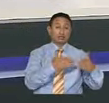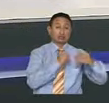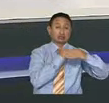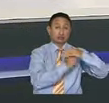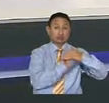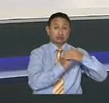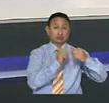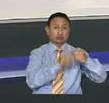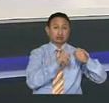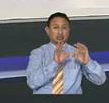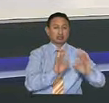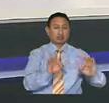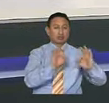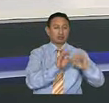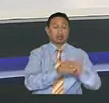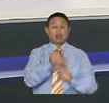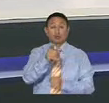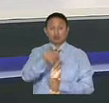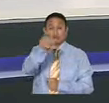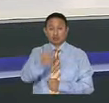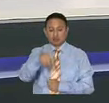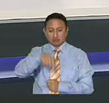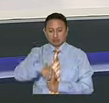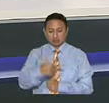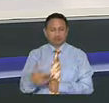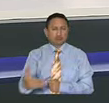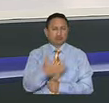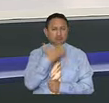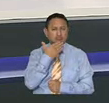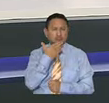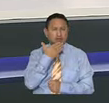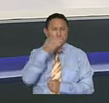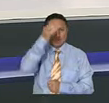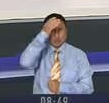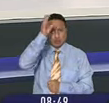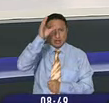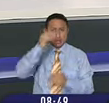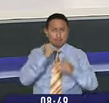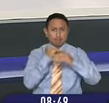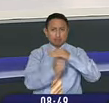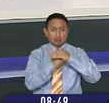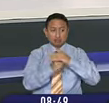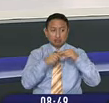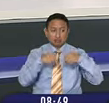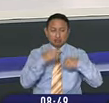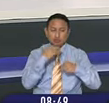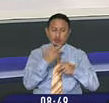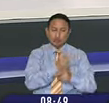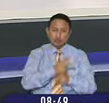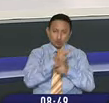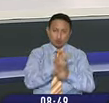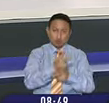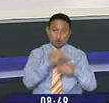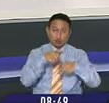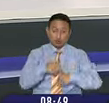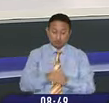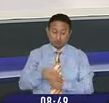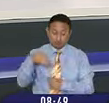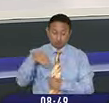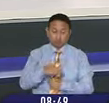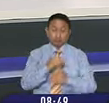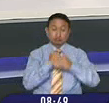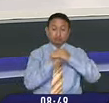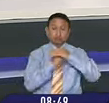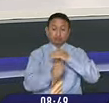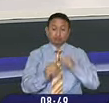es indispensable que la ciudadanía conozca los nuevos protocolos o cultura metro que deberá implementar en sus recorridos en los